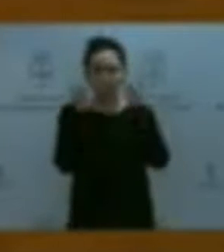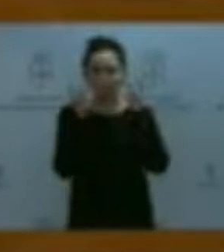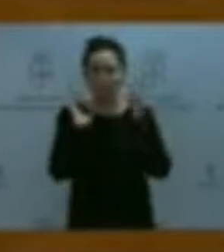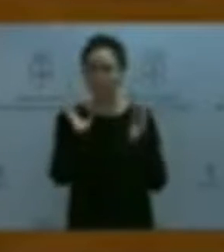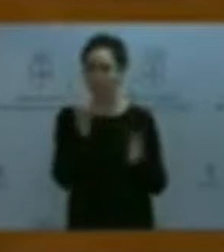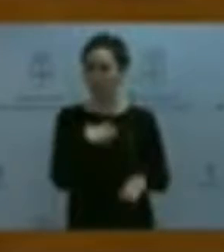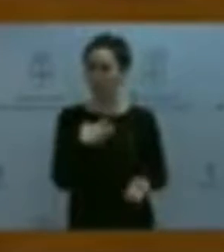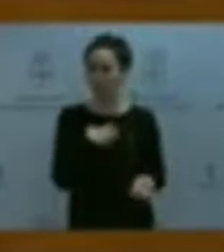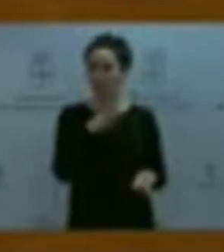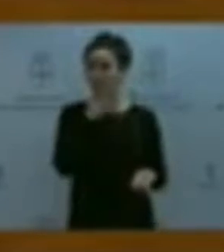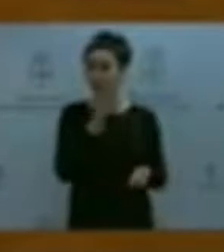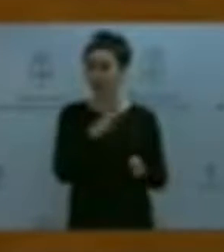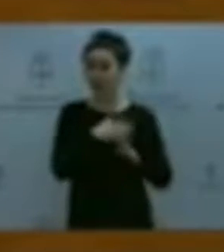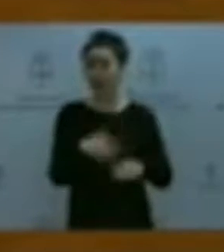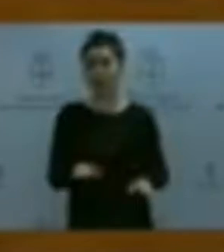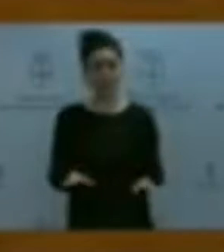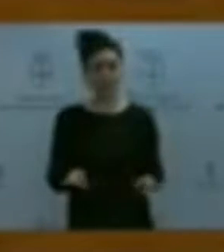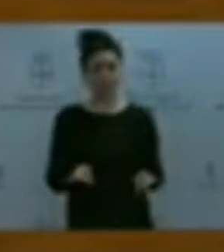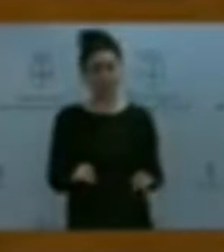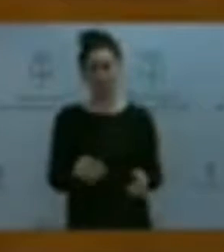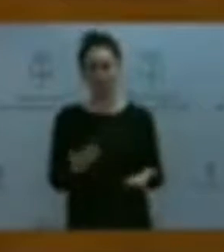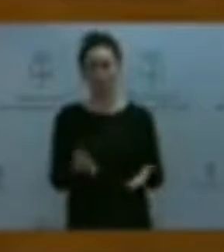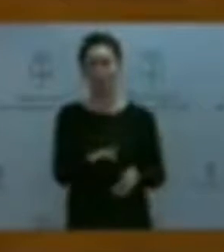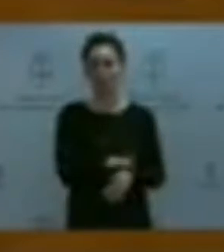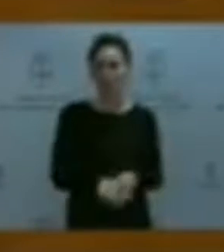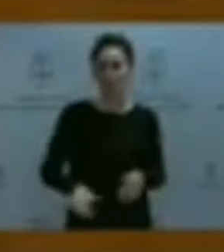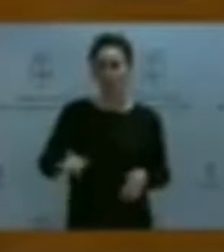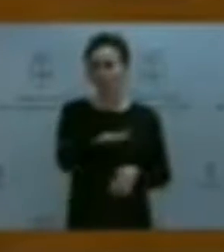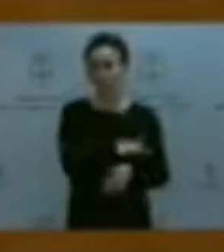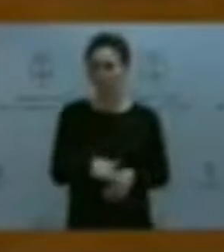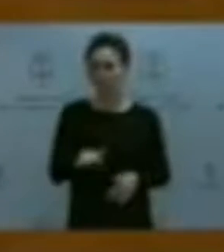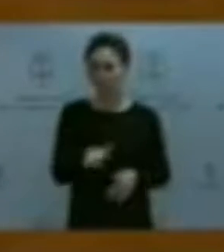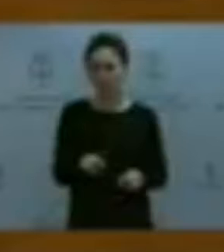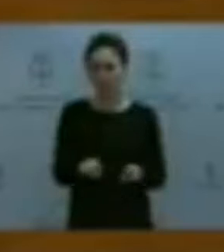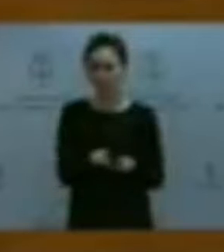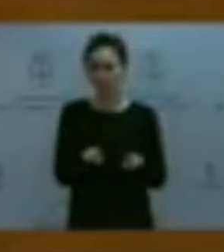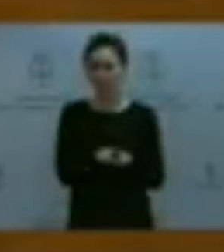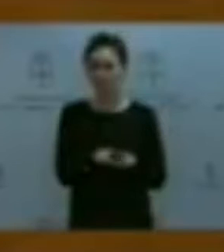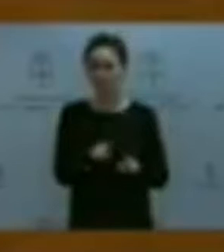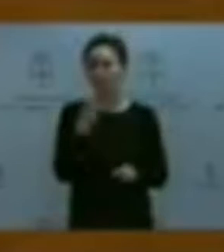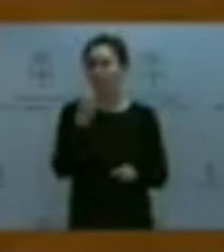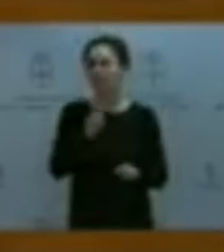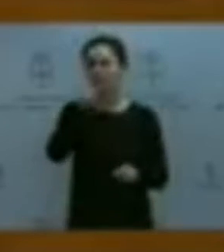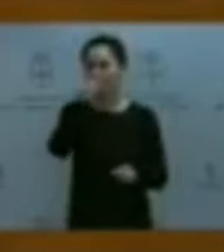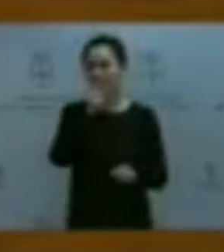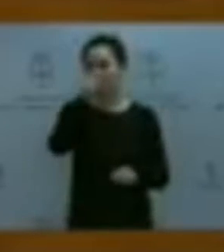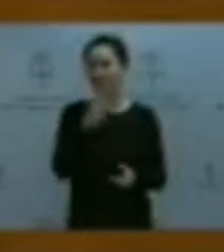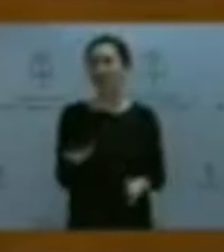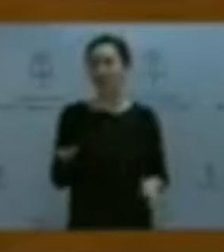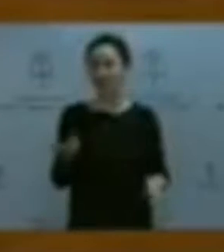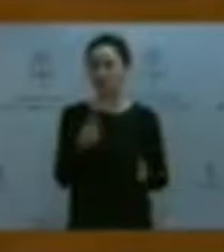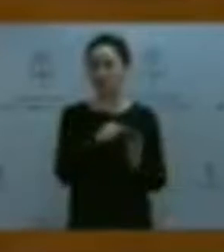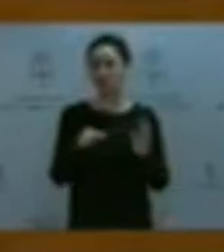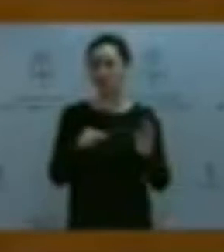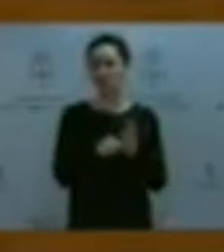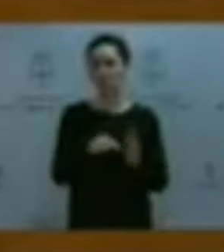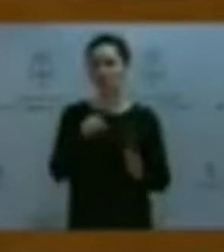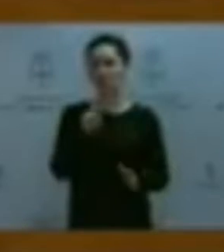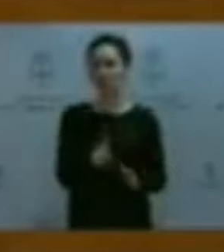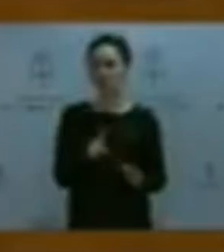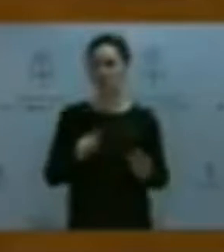La zona agoniza desde hace casi dos décadas. Digo dos décadas desde 2001 en que se empezó a gestar la idea del nuevo